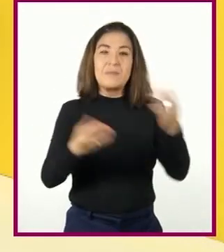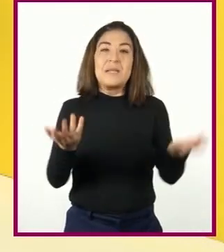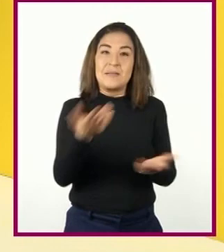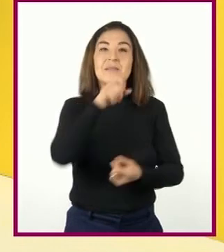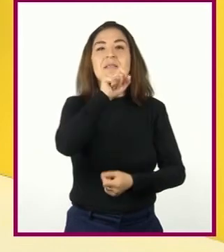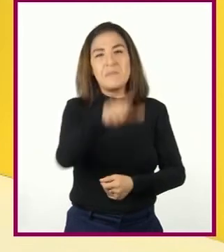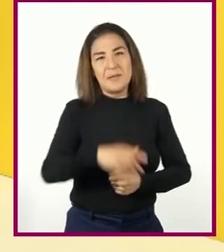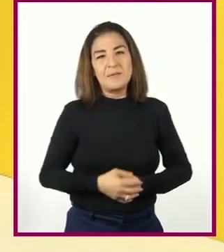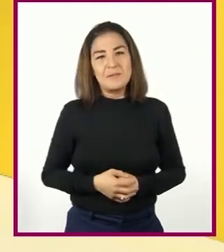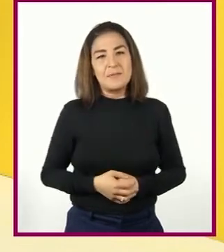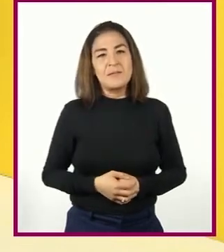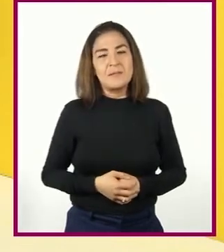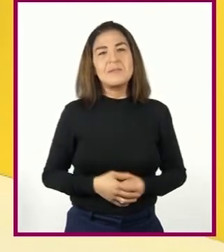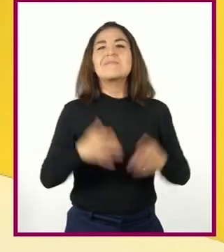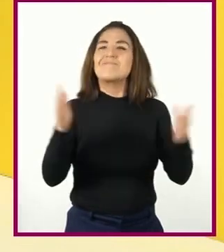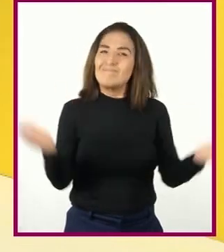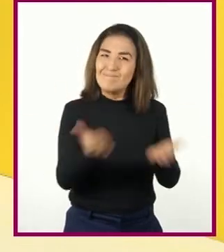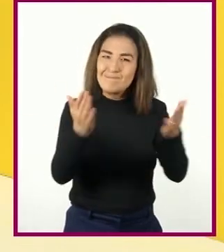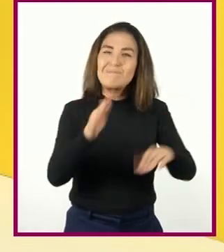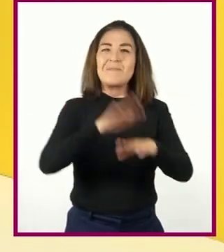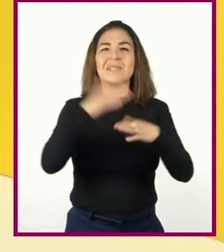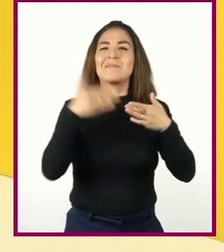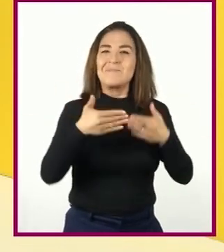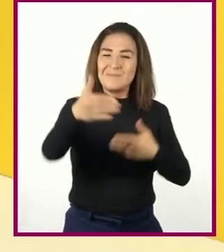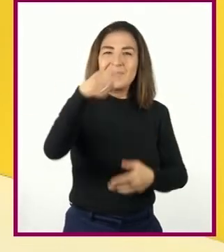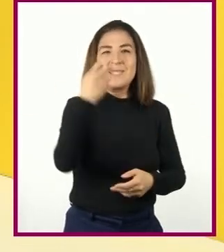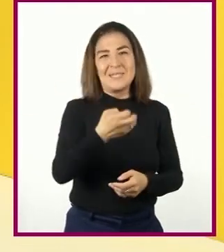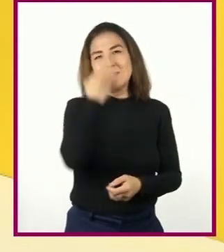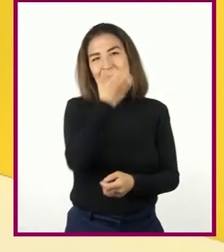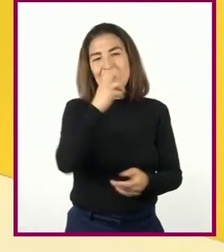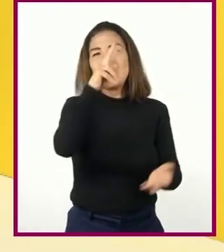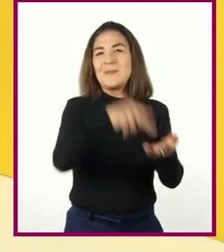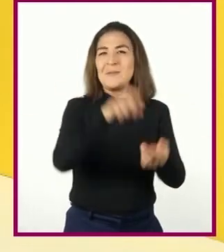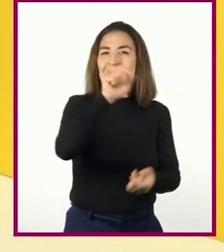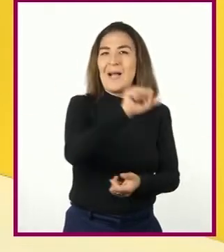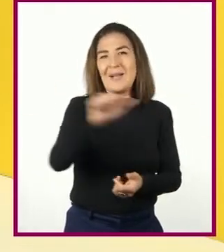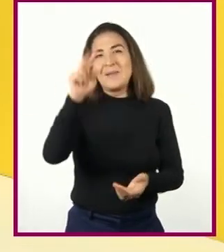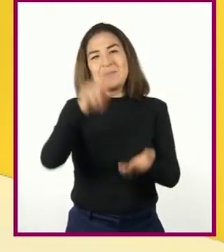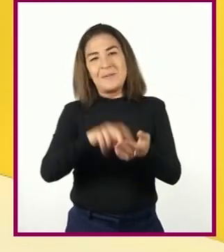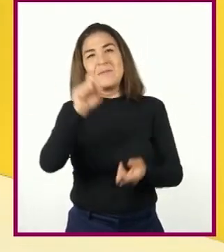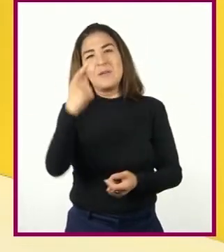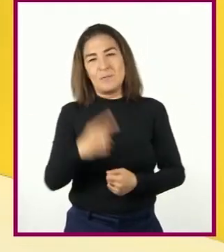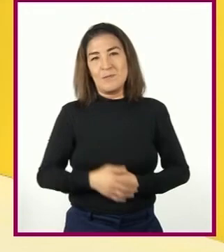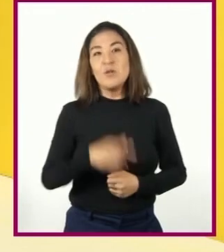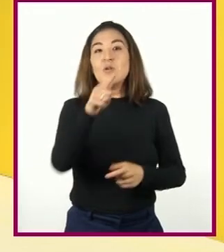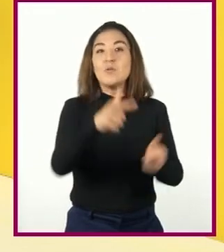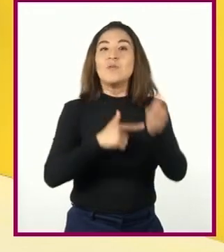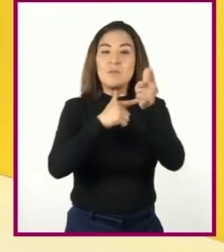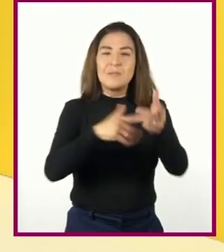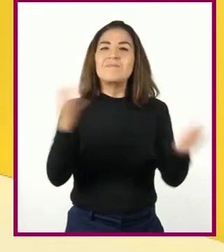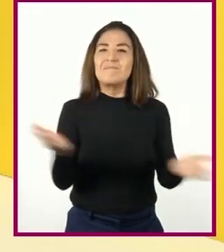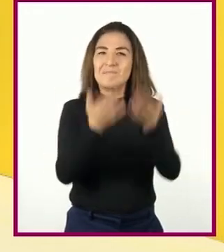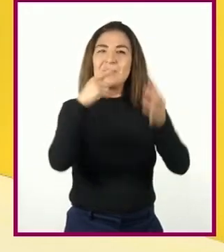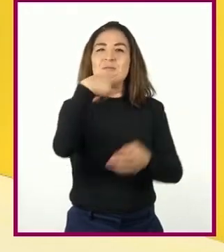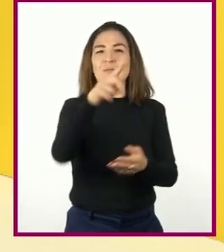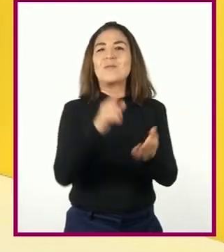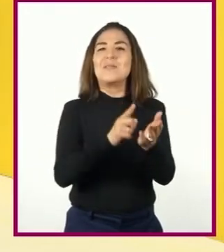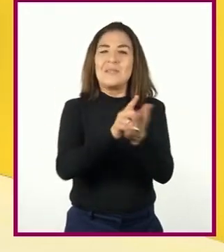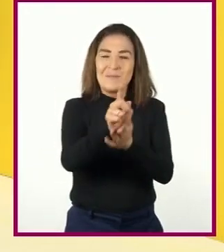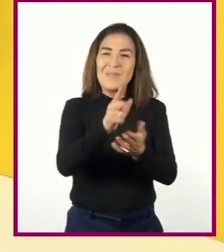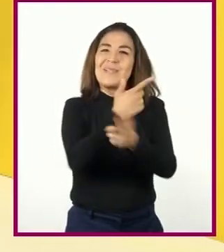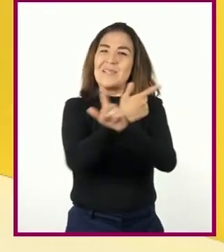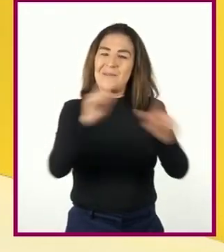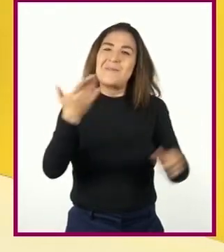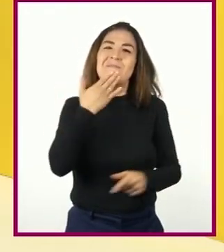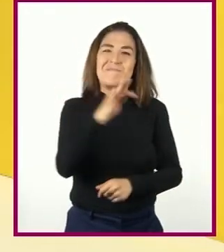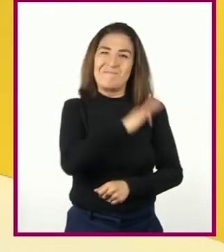supuesto, a que sigamos adelante en este ciclo escolar. Ejerzan su derecho a la libertad y sean felices. Hasta la